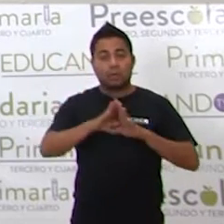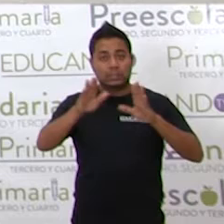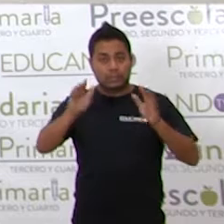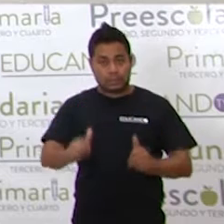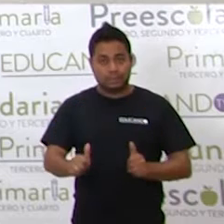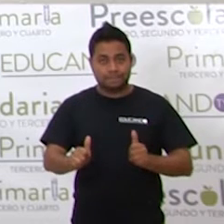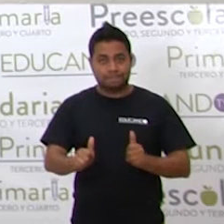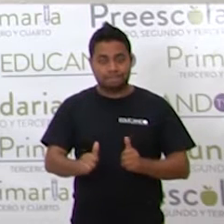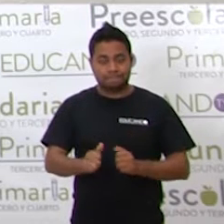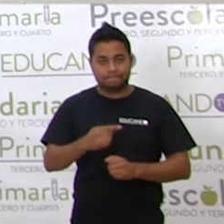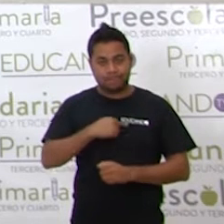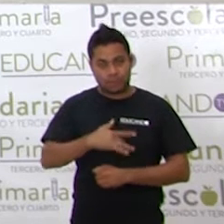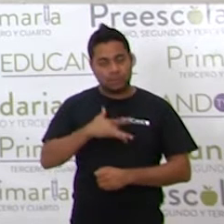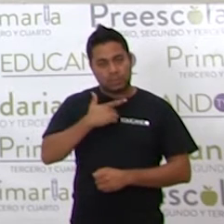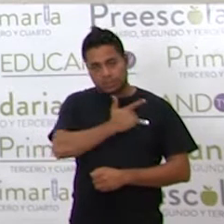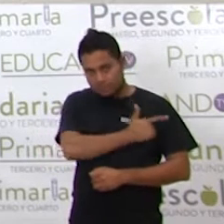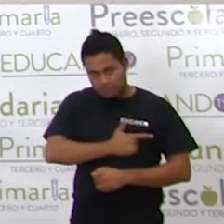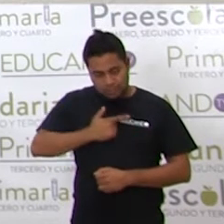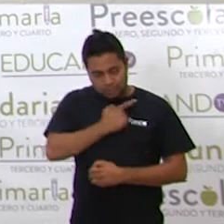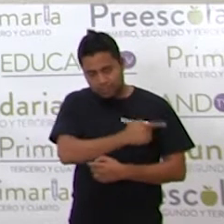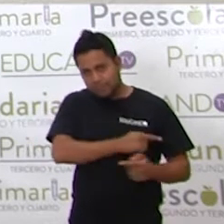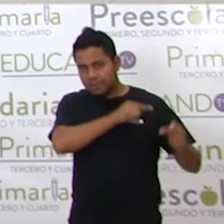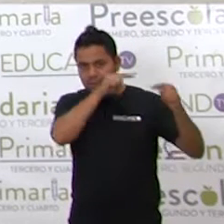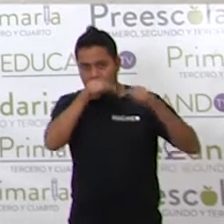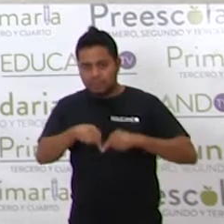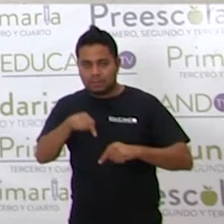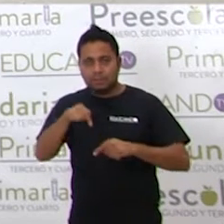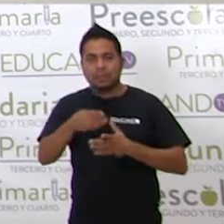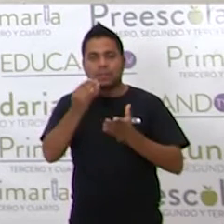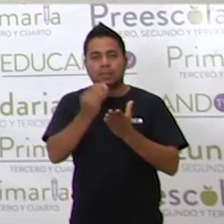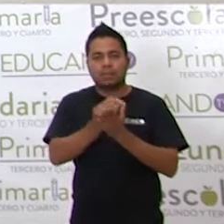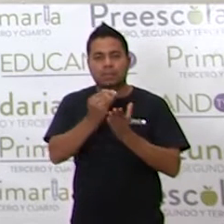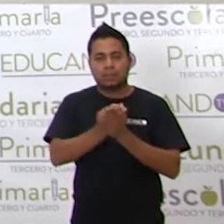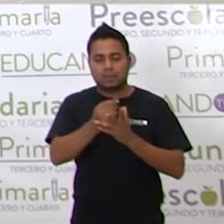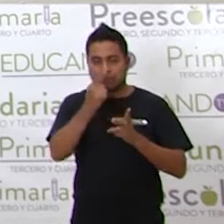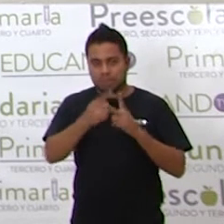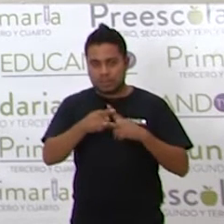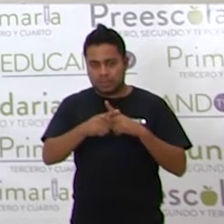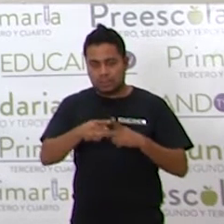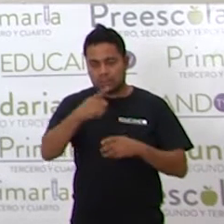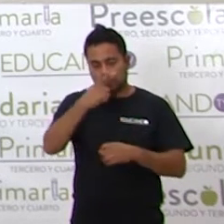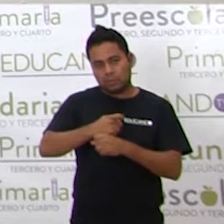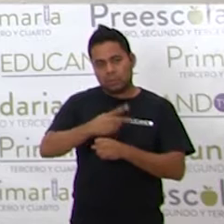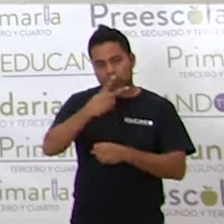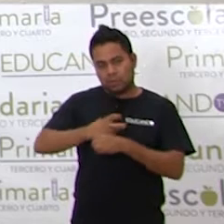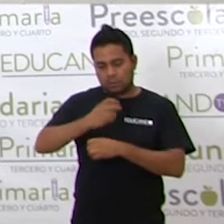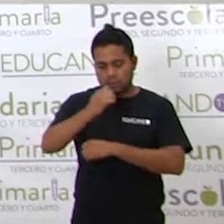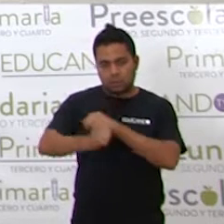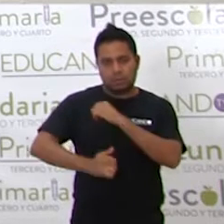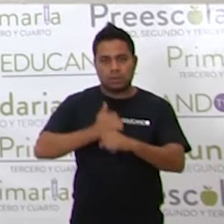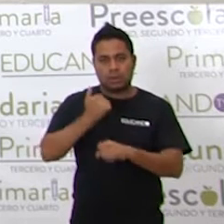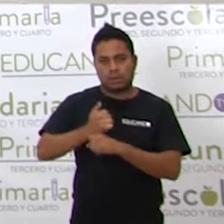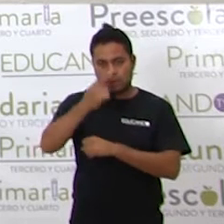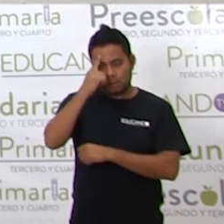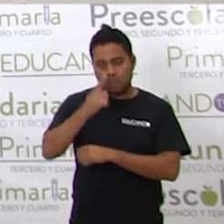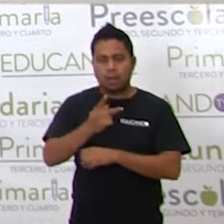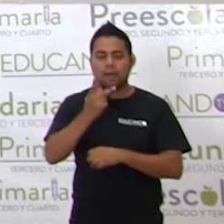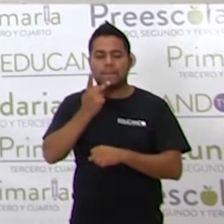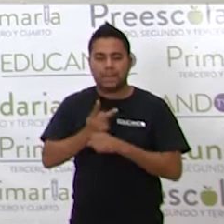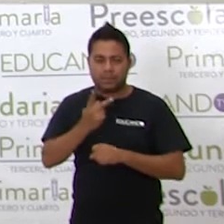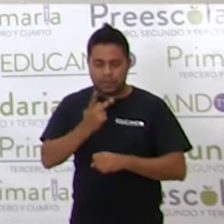estás? Me da mucho gusto acompañarte en esta sesión de matemáticas para primero y segundo grados de